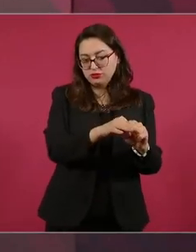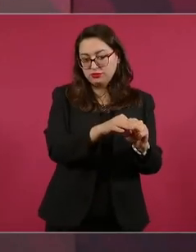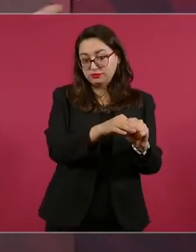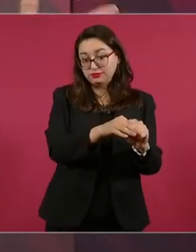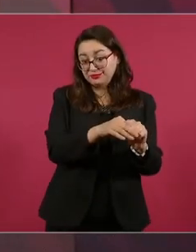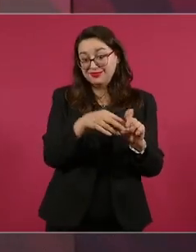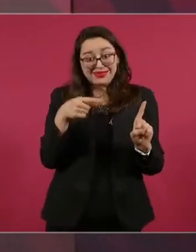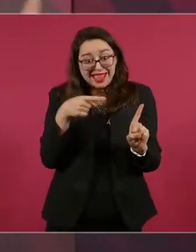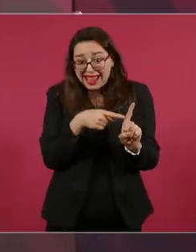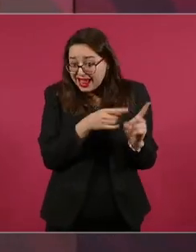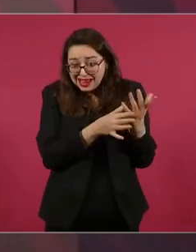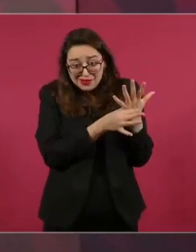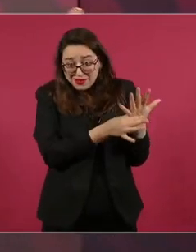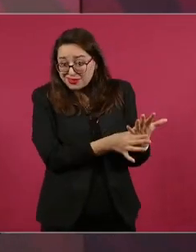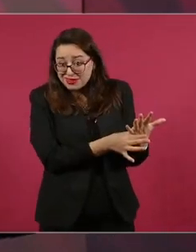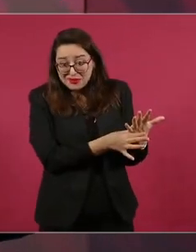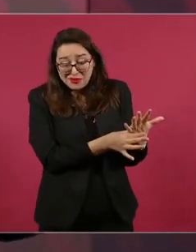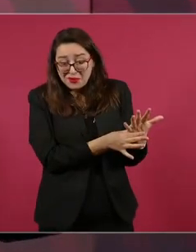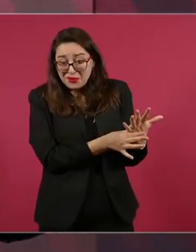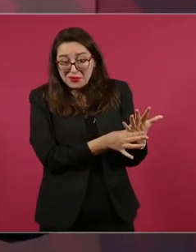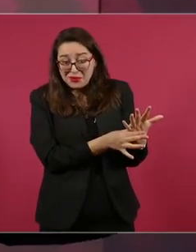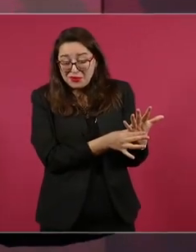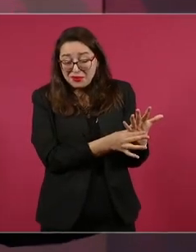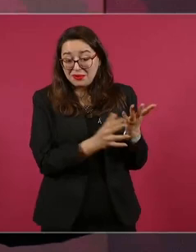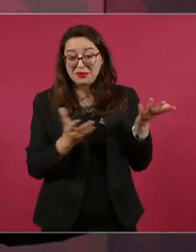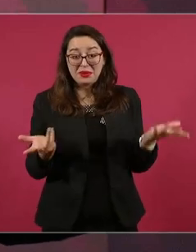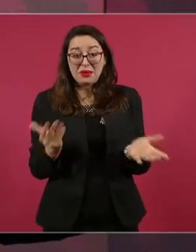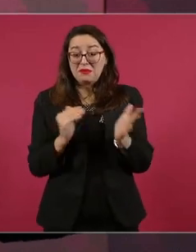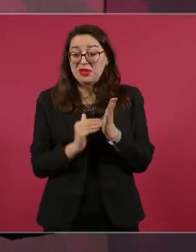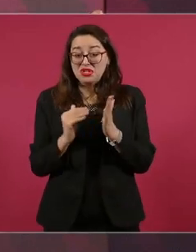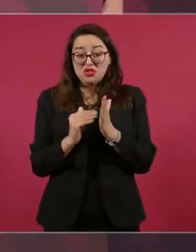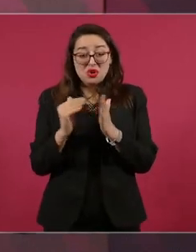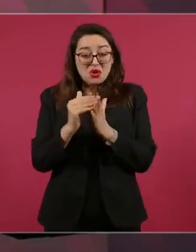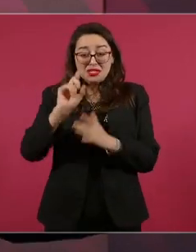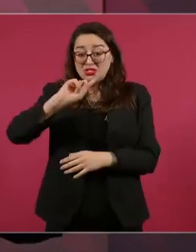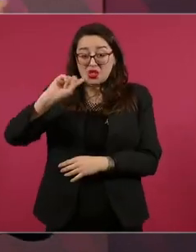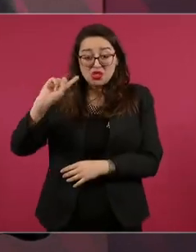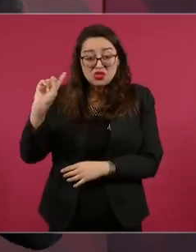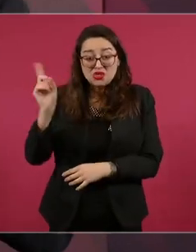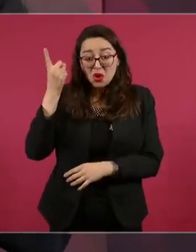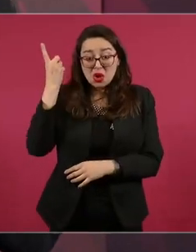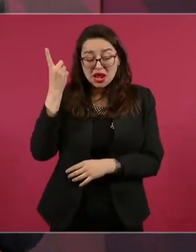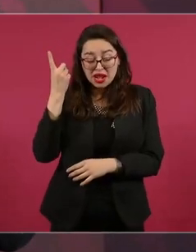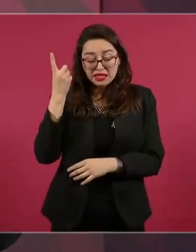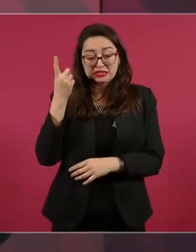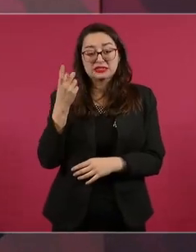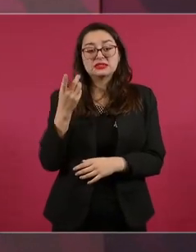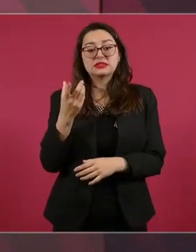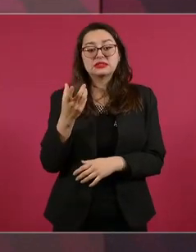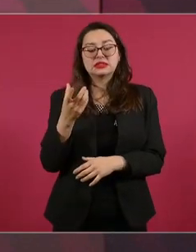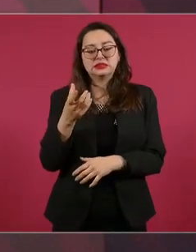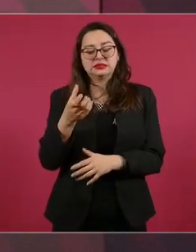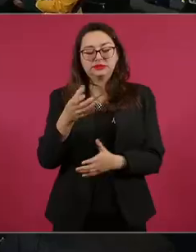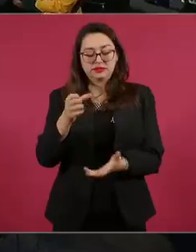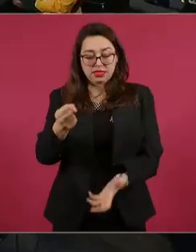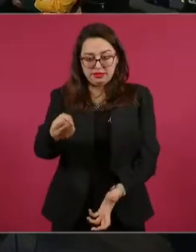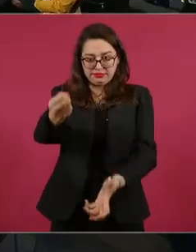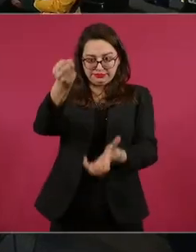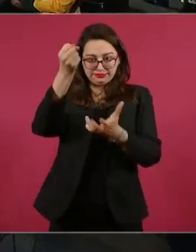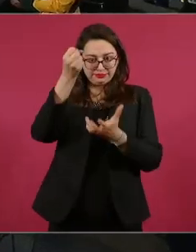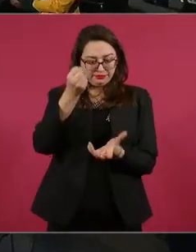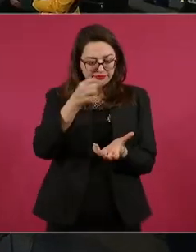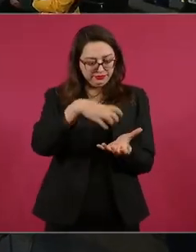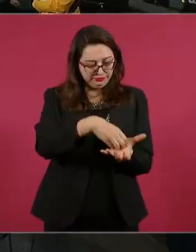que no sé de cuántos millones de dólares que recibió, él se quedó con una